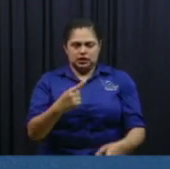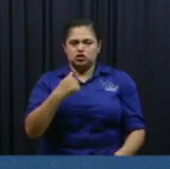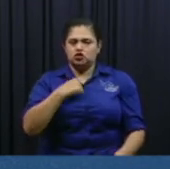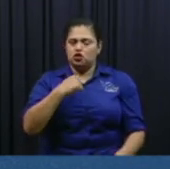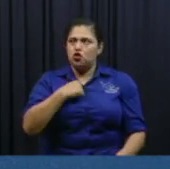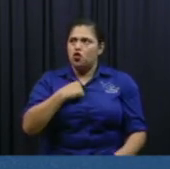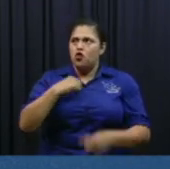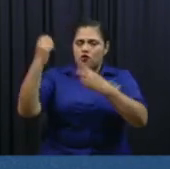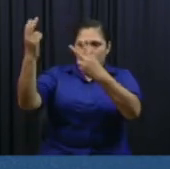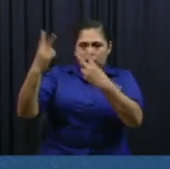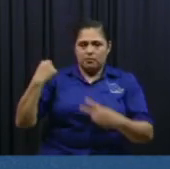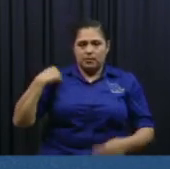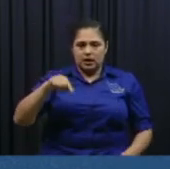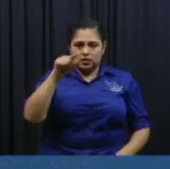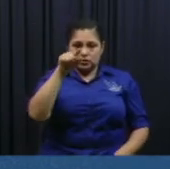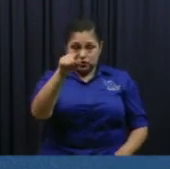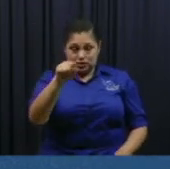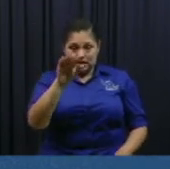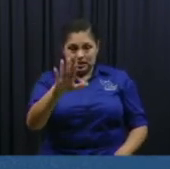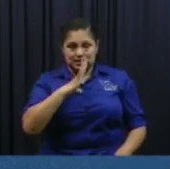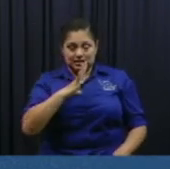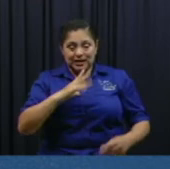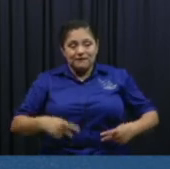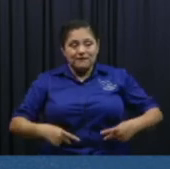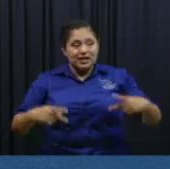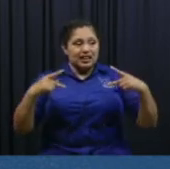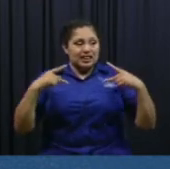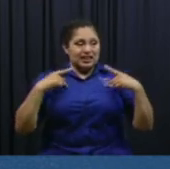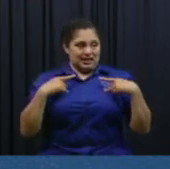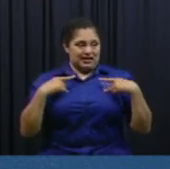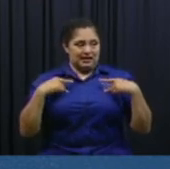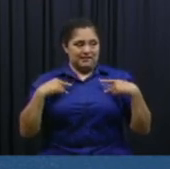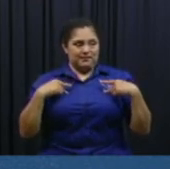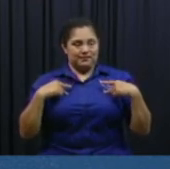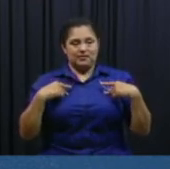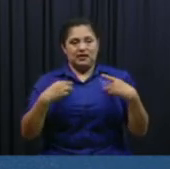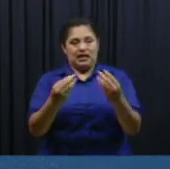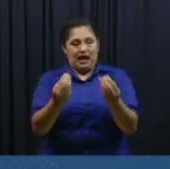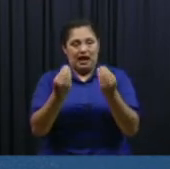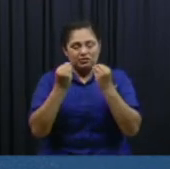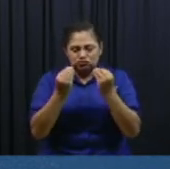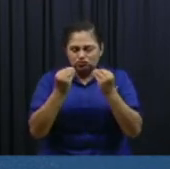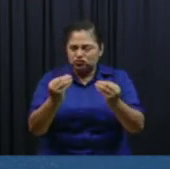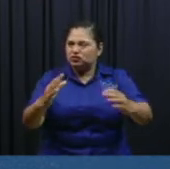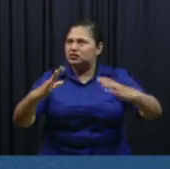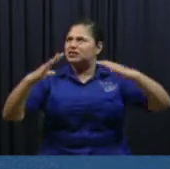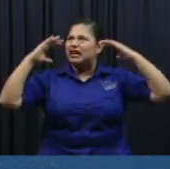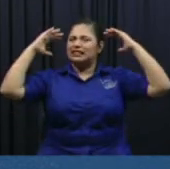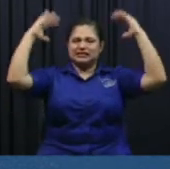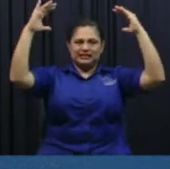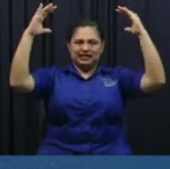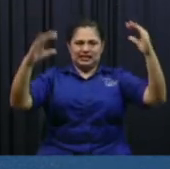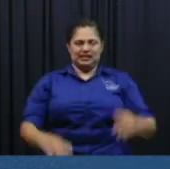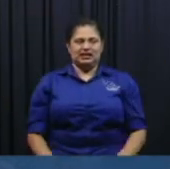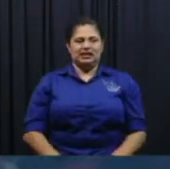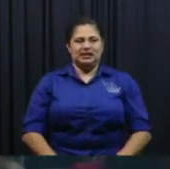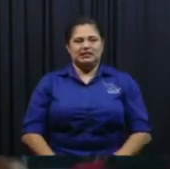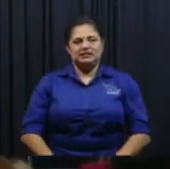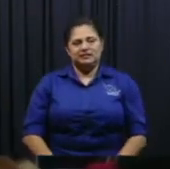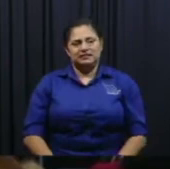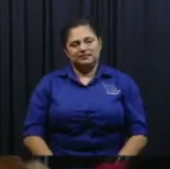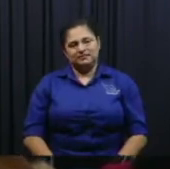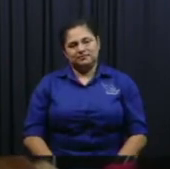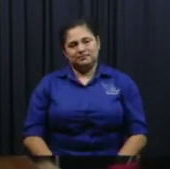he venido para que tengan vida y qué más y para que tengan abundancia